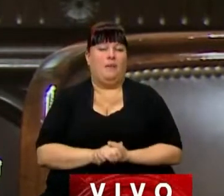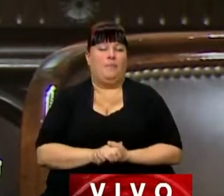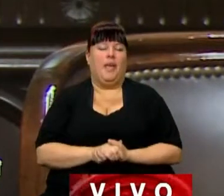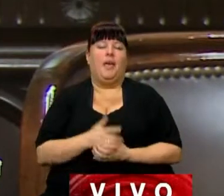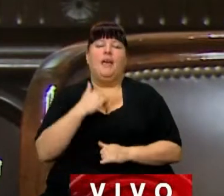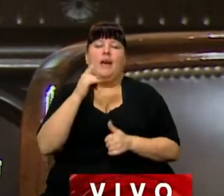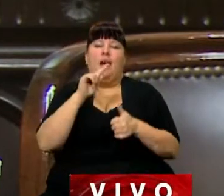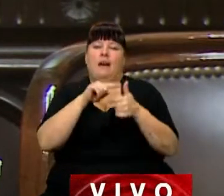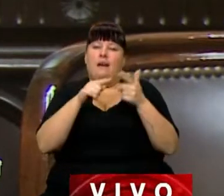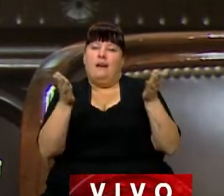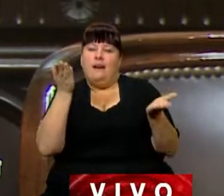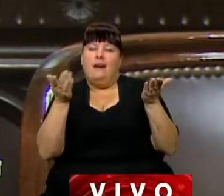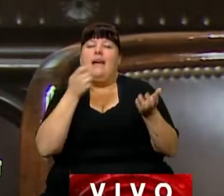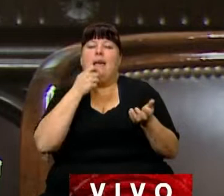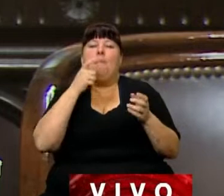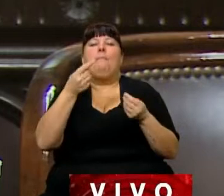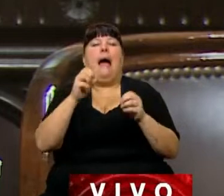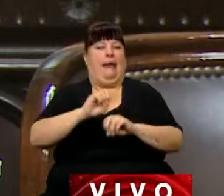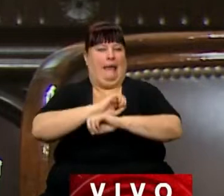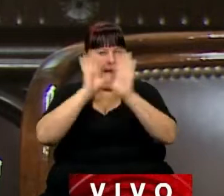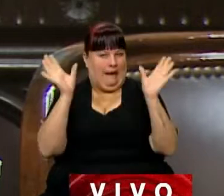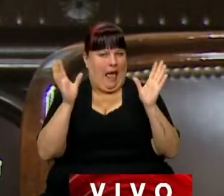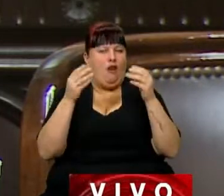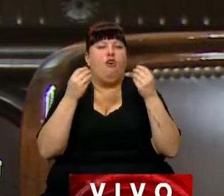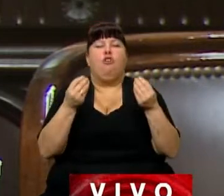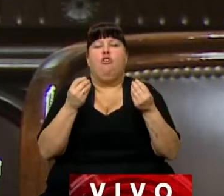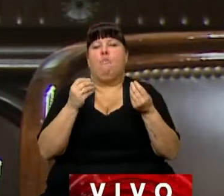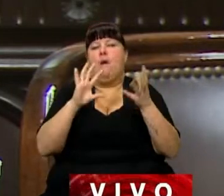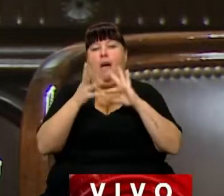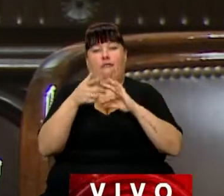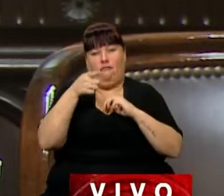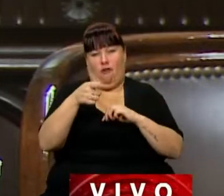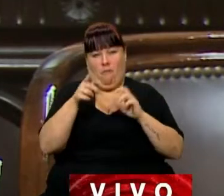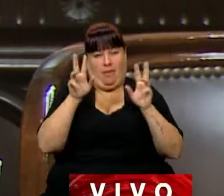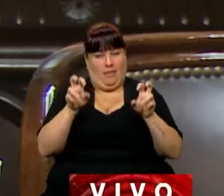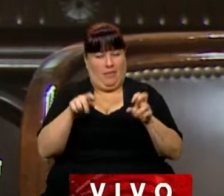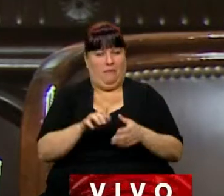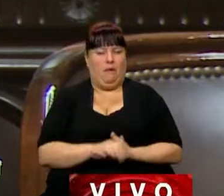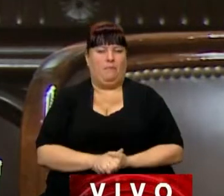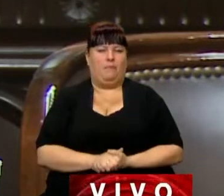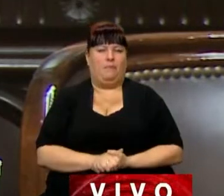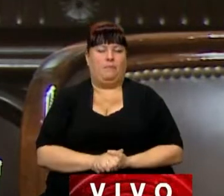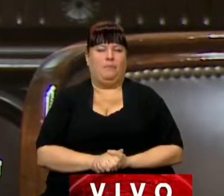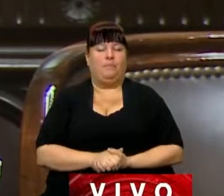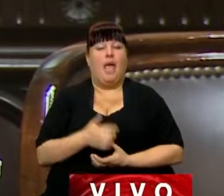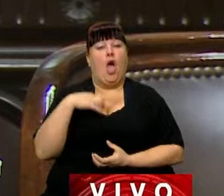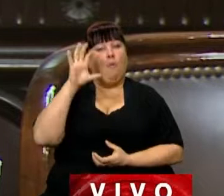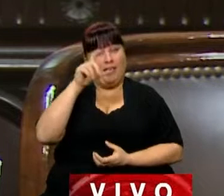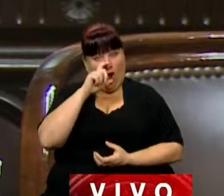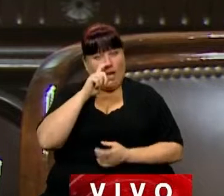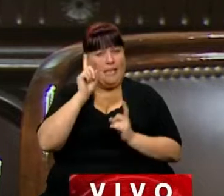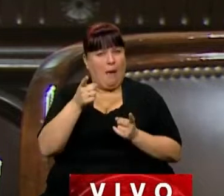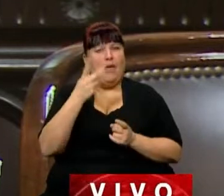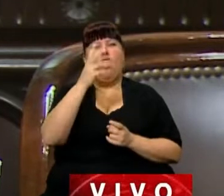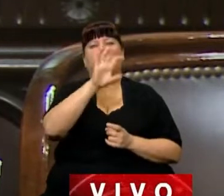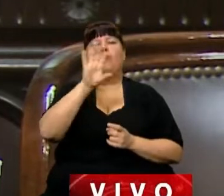Quiero marcar algunos parámetros para que quede claro el comportamiento en este sentido. Nuestra provincia, al igual que las